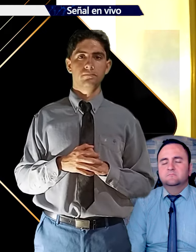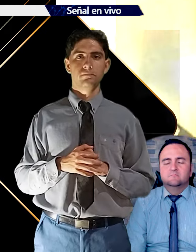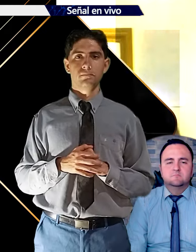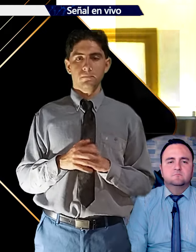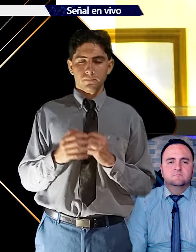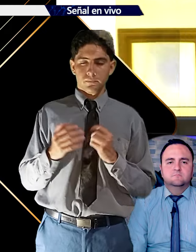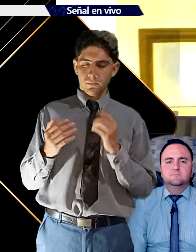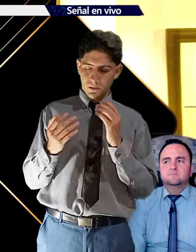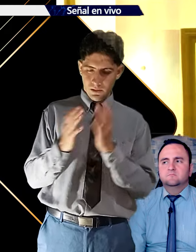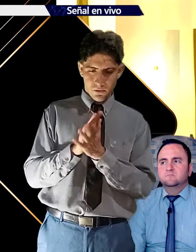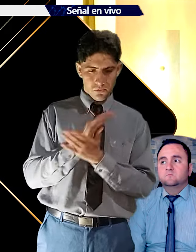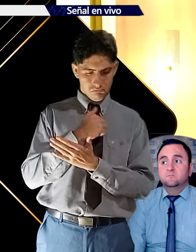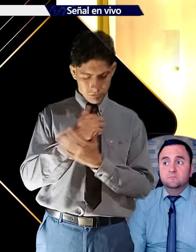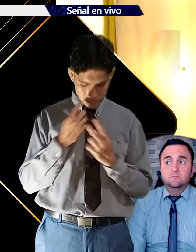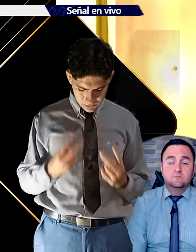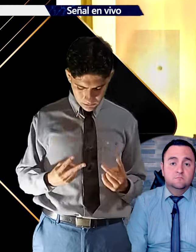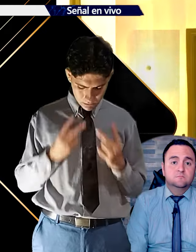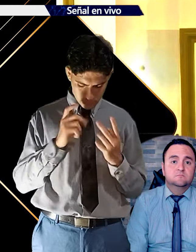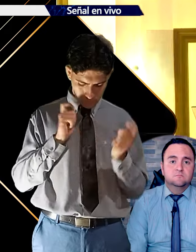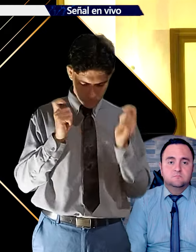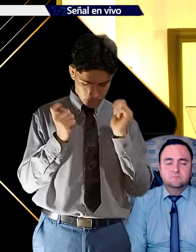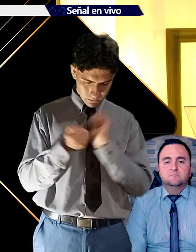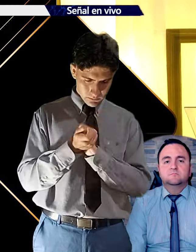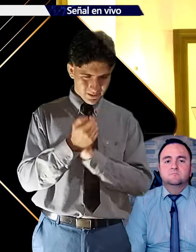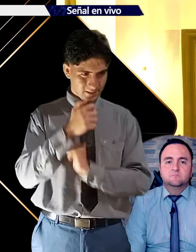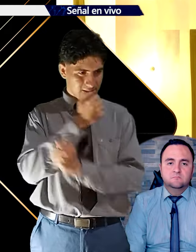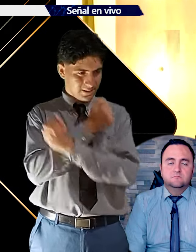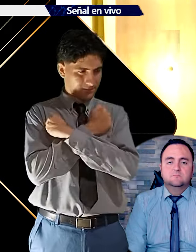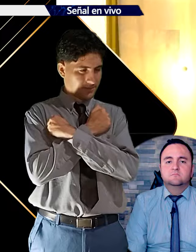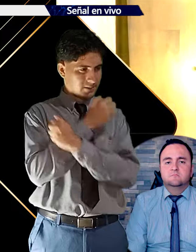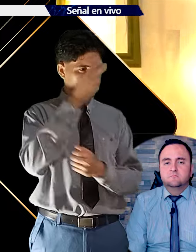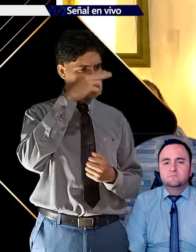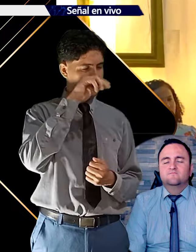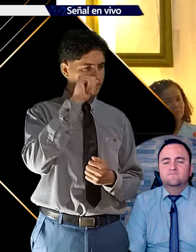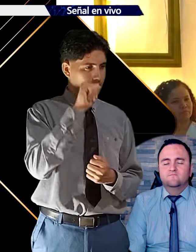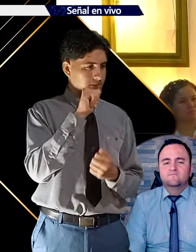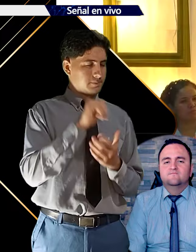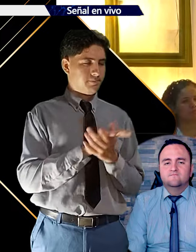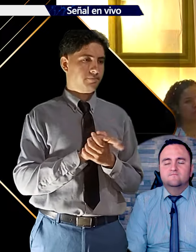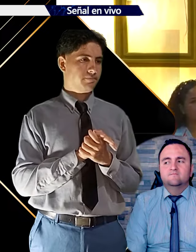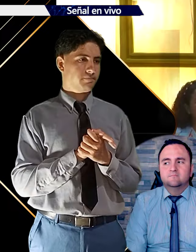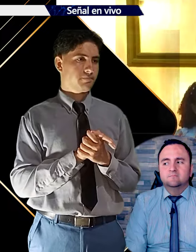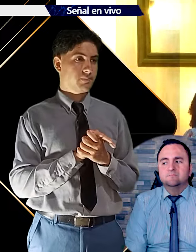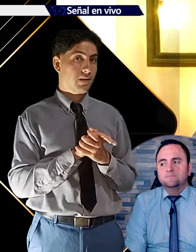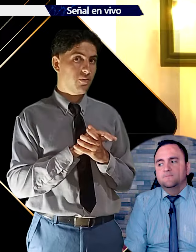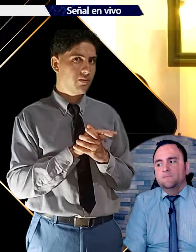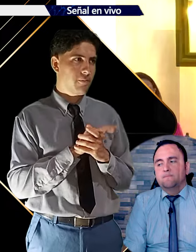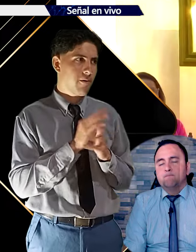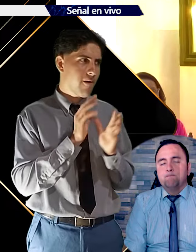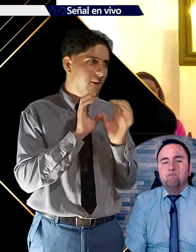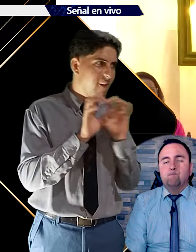cambies, tu entorno va a comenzar a cambiar. Y comencé a hacer cambios, y comencé a amar más a mi hija, a perdonar más